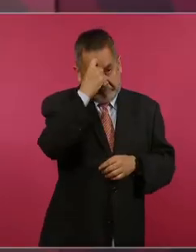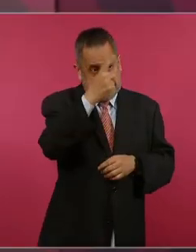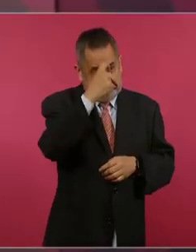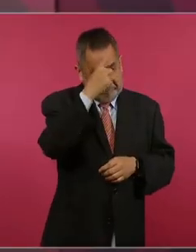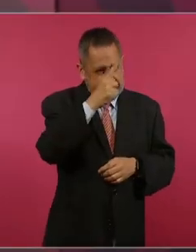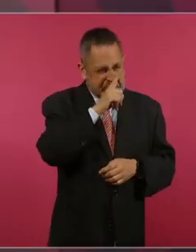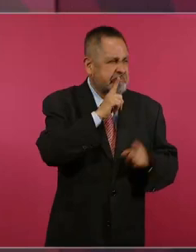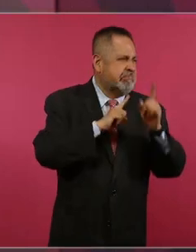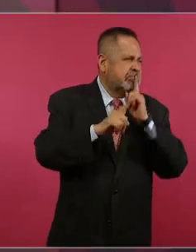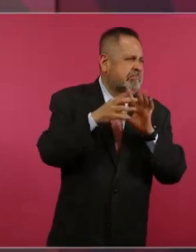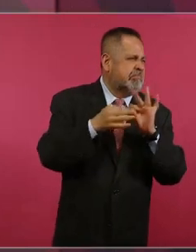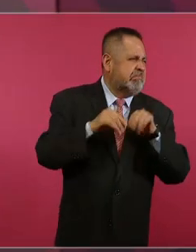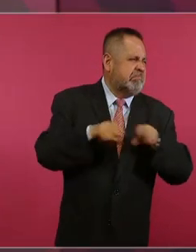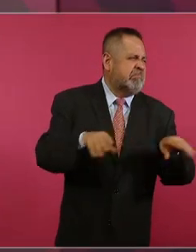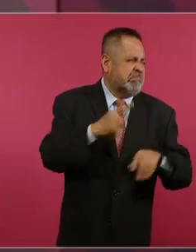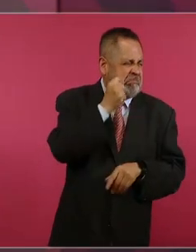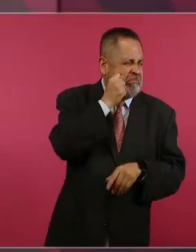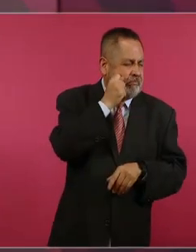esa frase